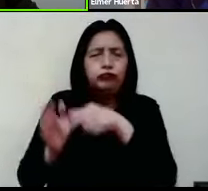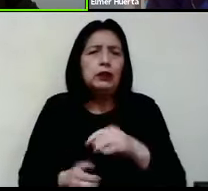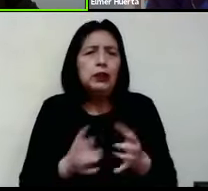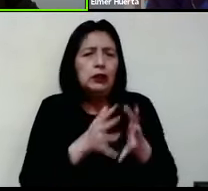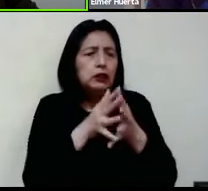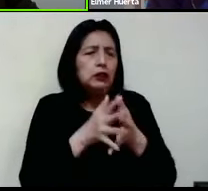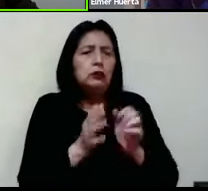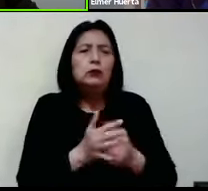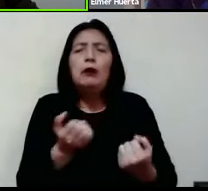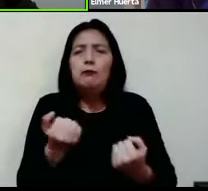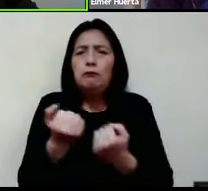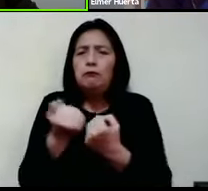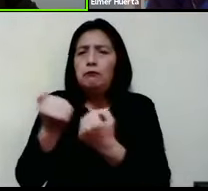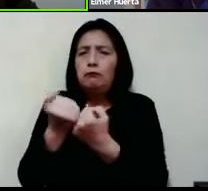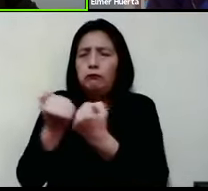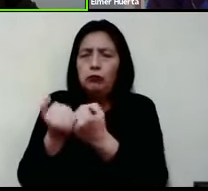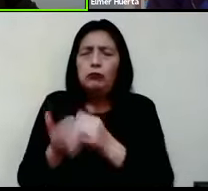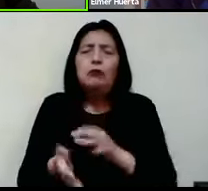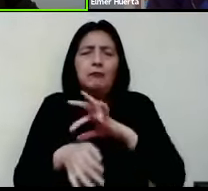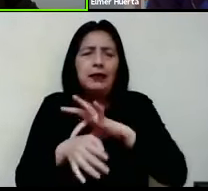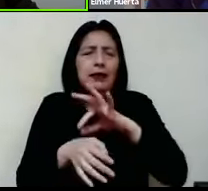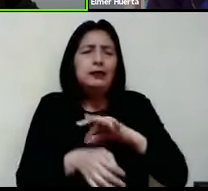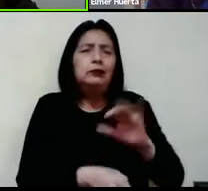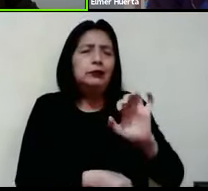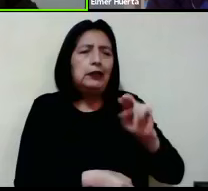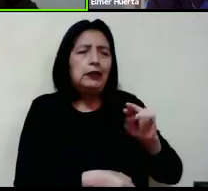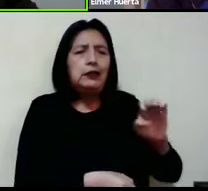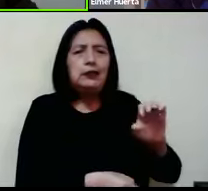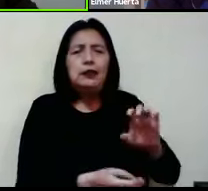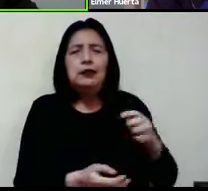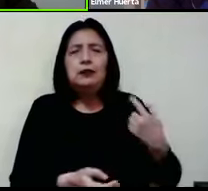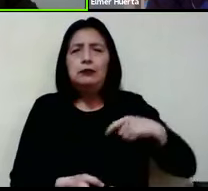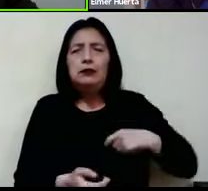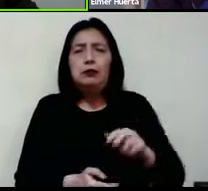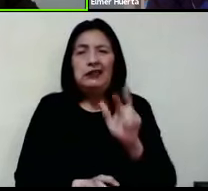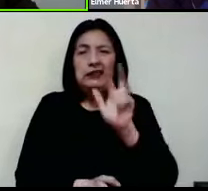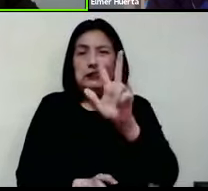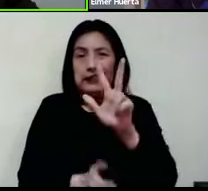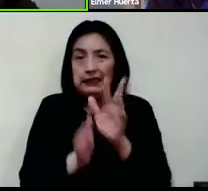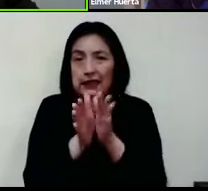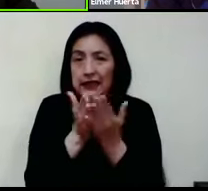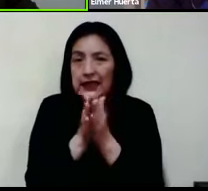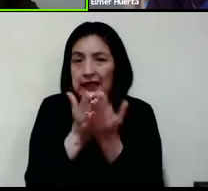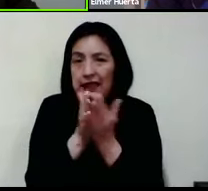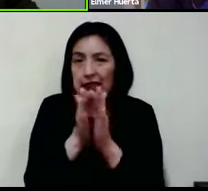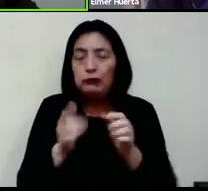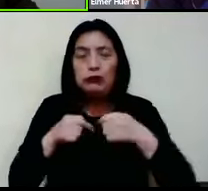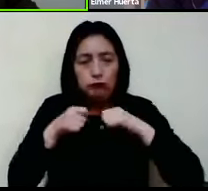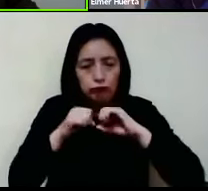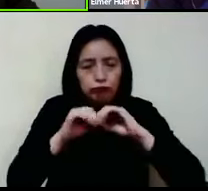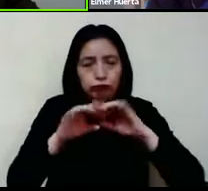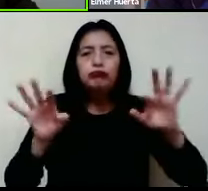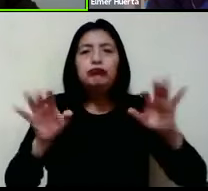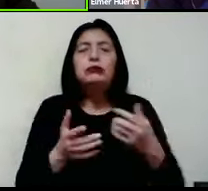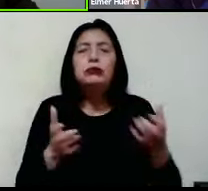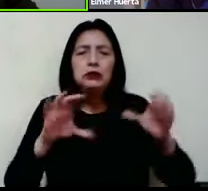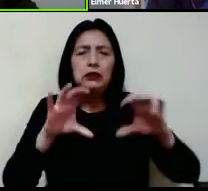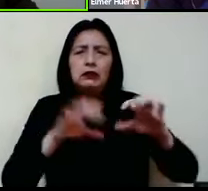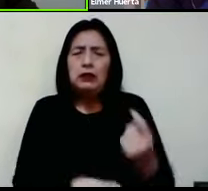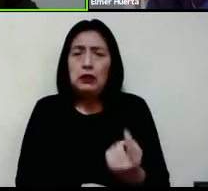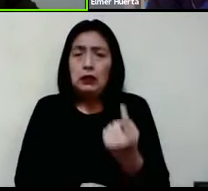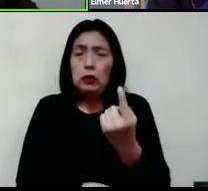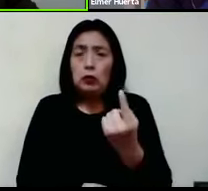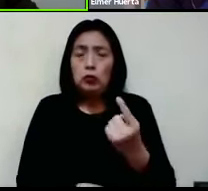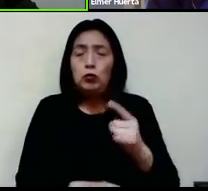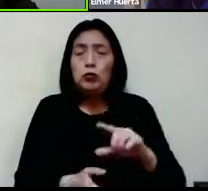de CNN en español y autor de 3 libros de divulgación científica. El doctor Huerta ha sido el único latino